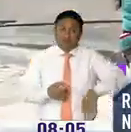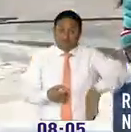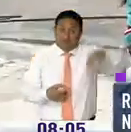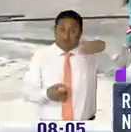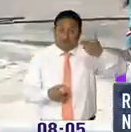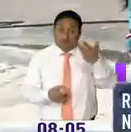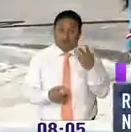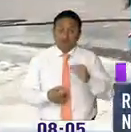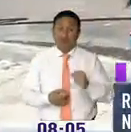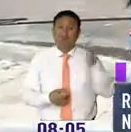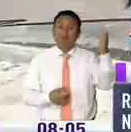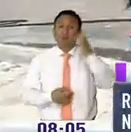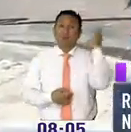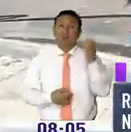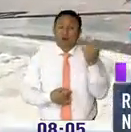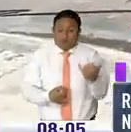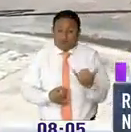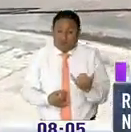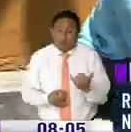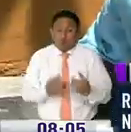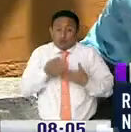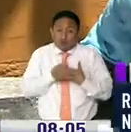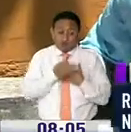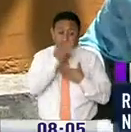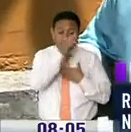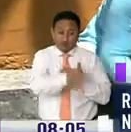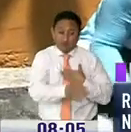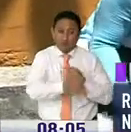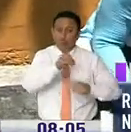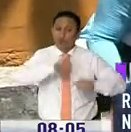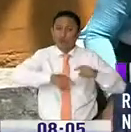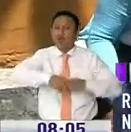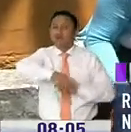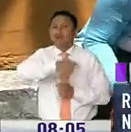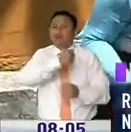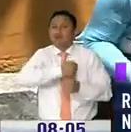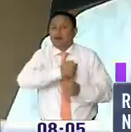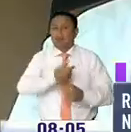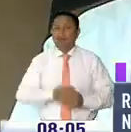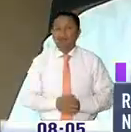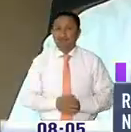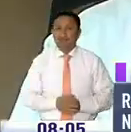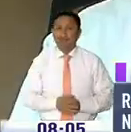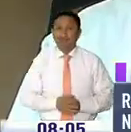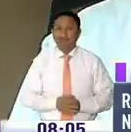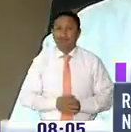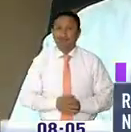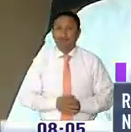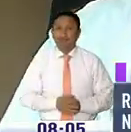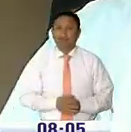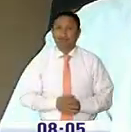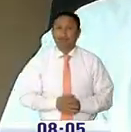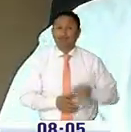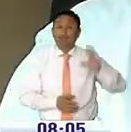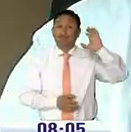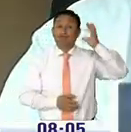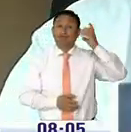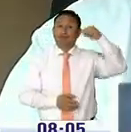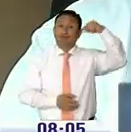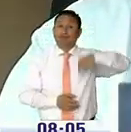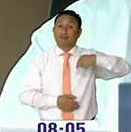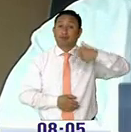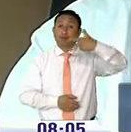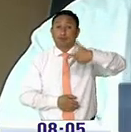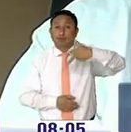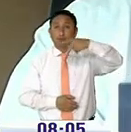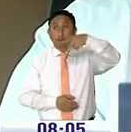que por esta emergencia sanitaria por el COVID-19 no han podido salir a trabajar. La radio Tom estará conducida desde Radio